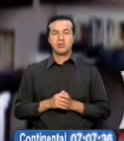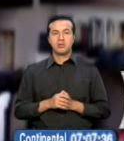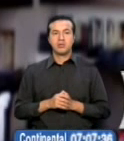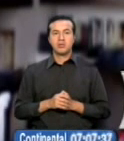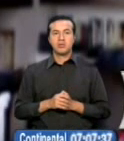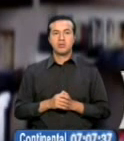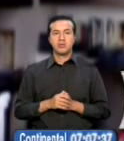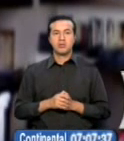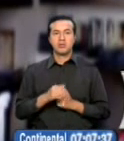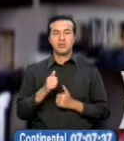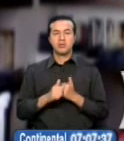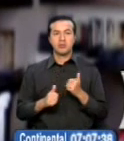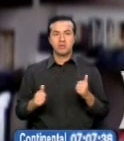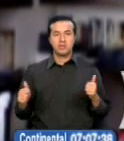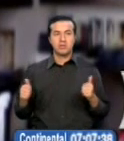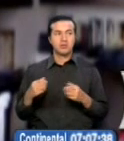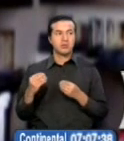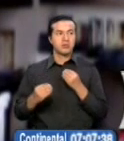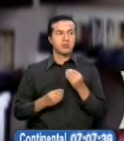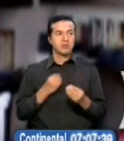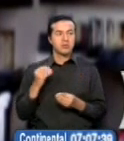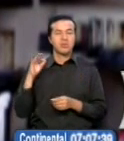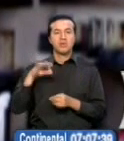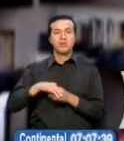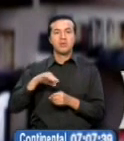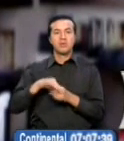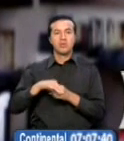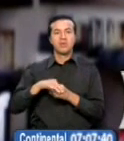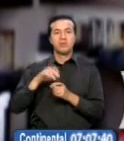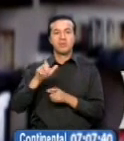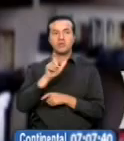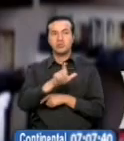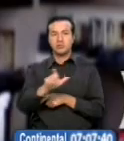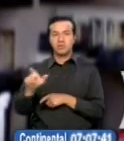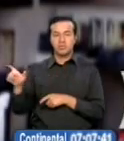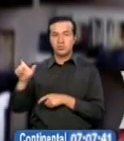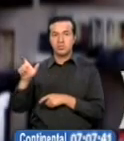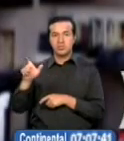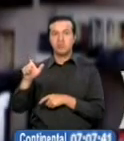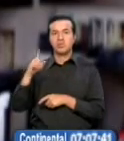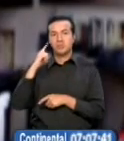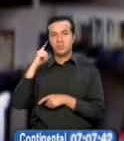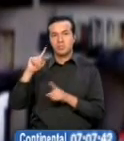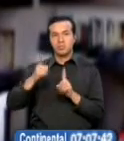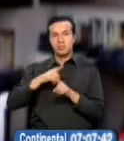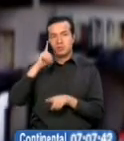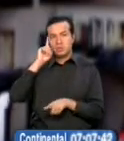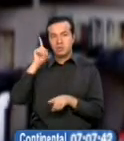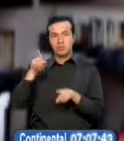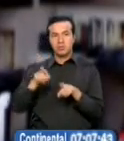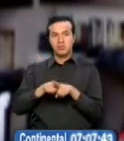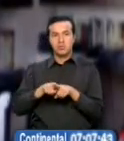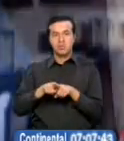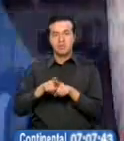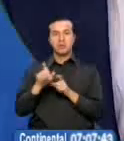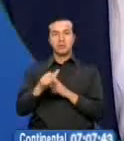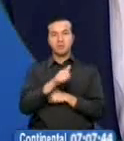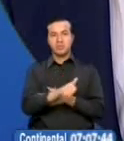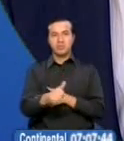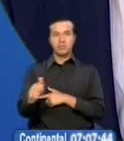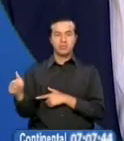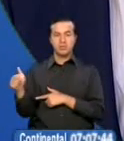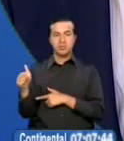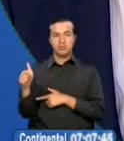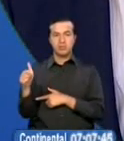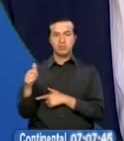y en el par someter a votación popular el primer acuerdo que se con la paz.